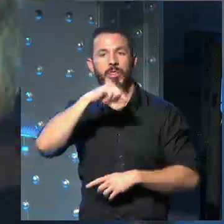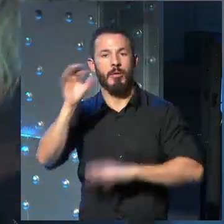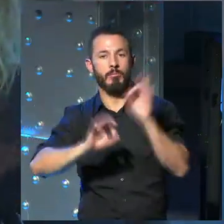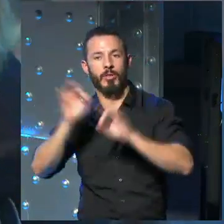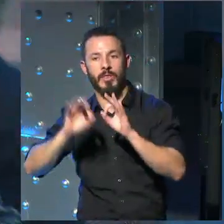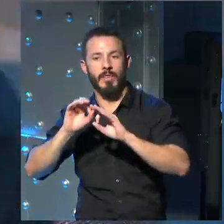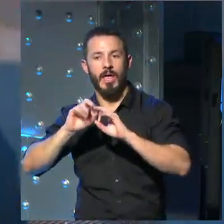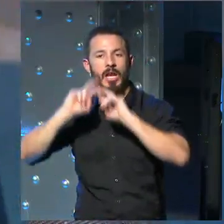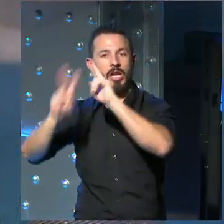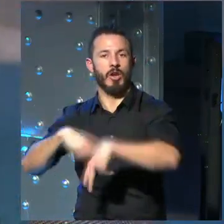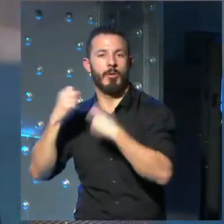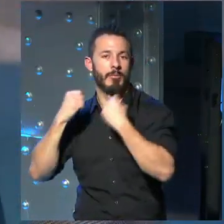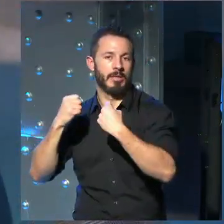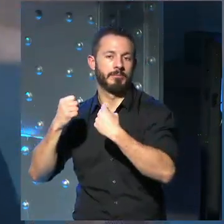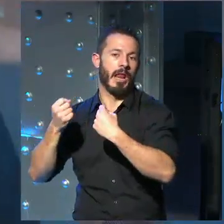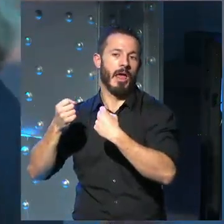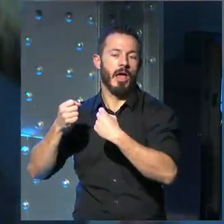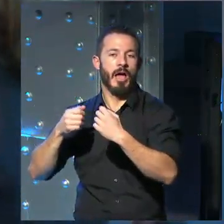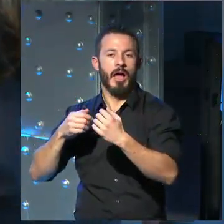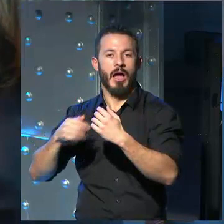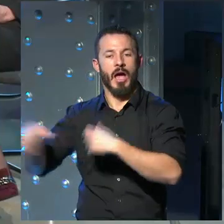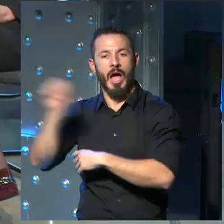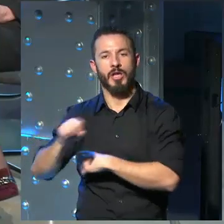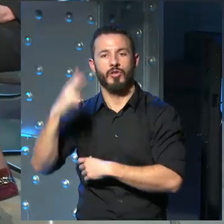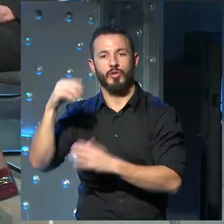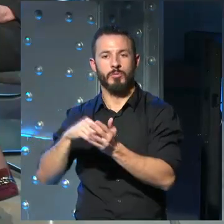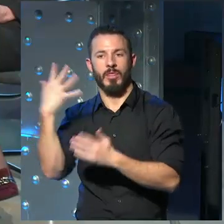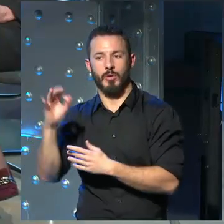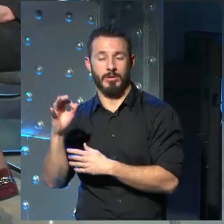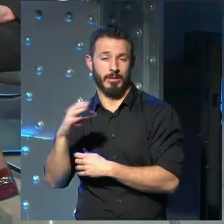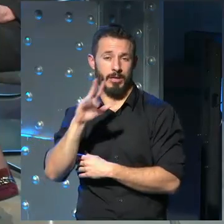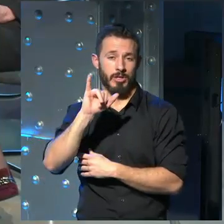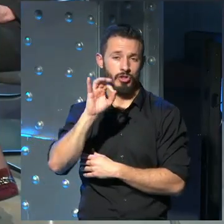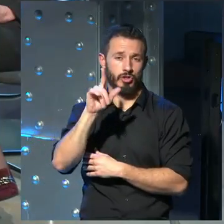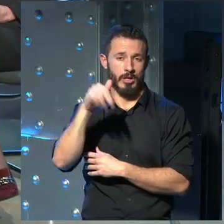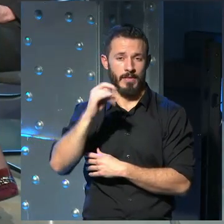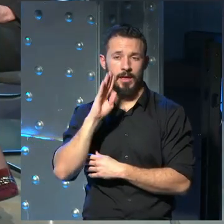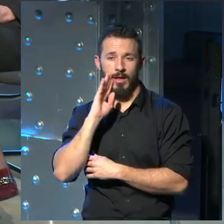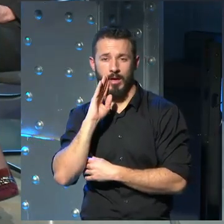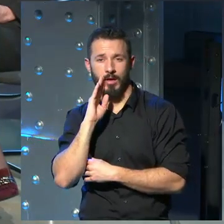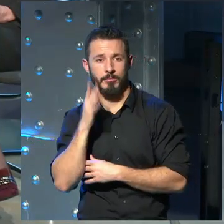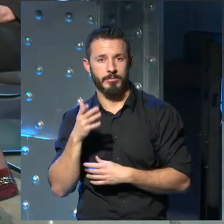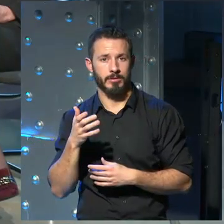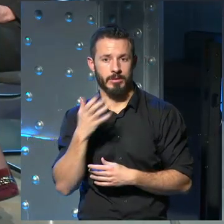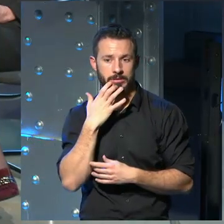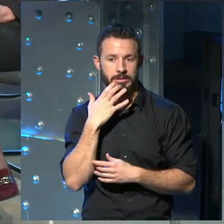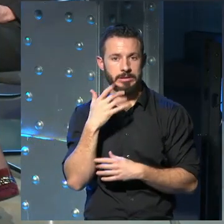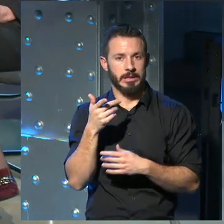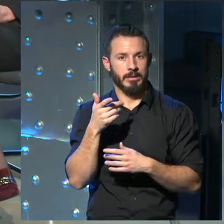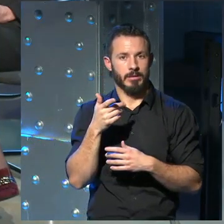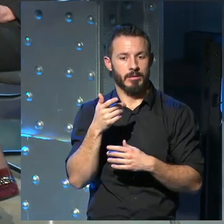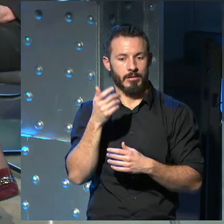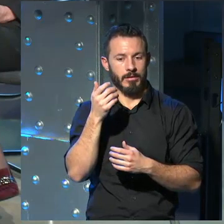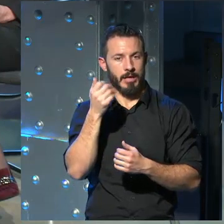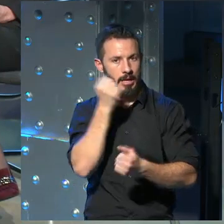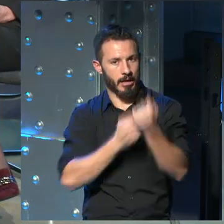renovables para el año 2050, ¿no? Que lo comenta Yolanda. Bueno, el camino de las renovables y cambiar el modelo energético es